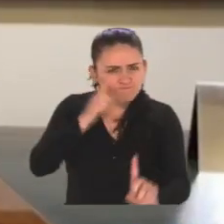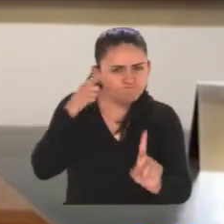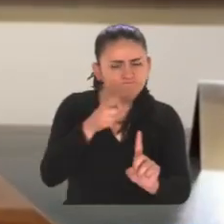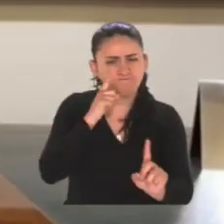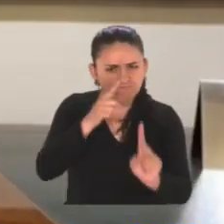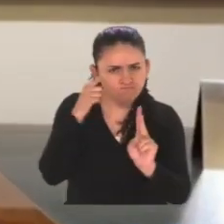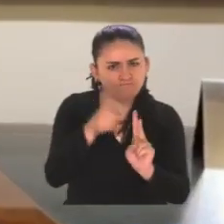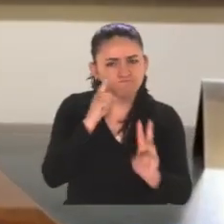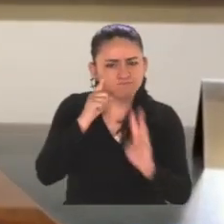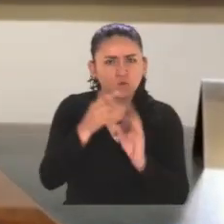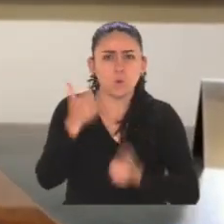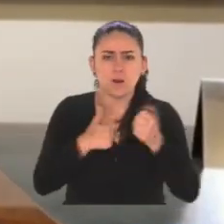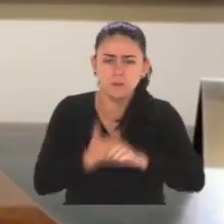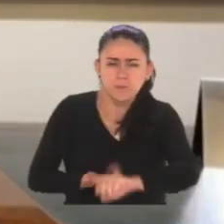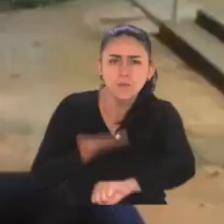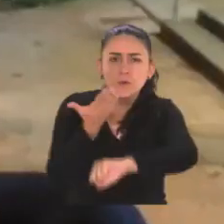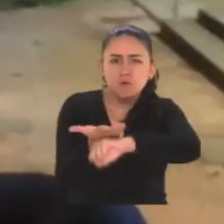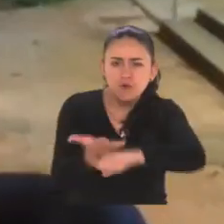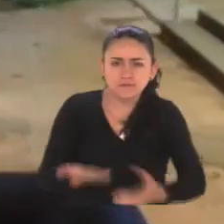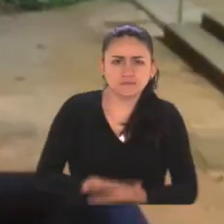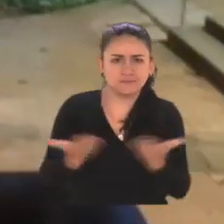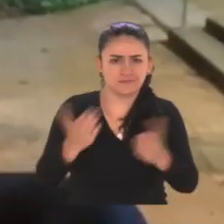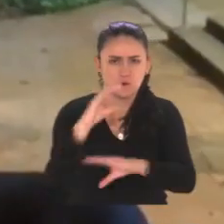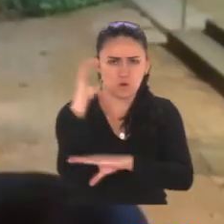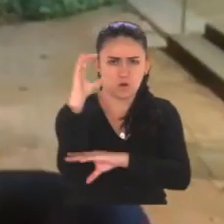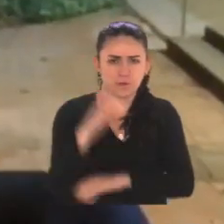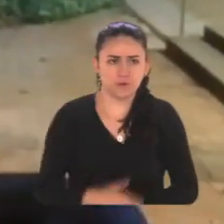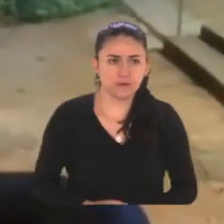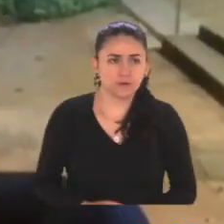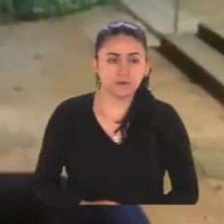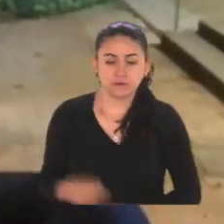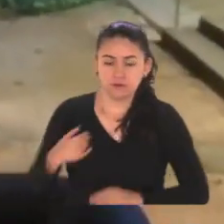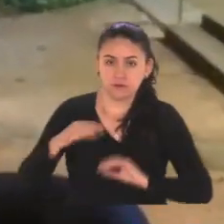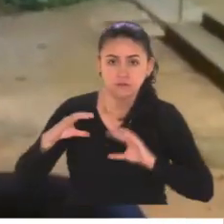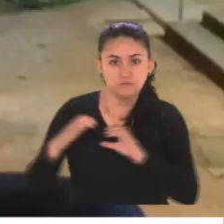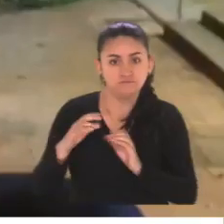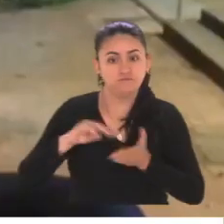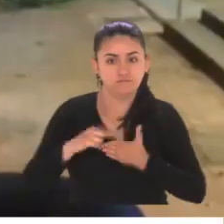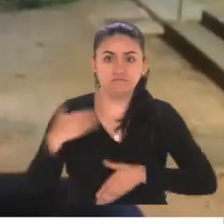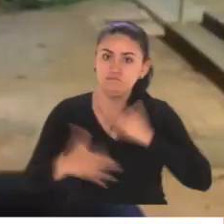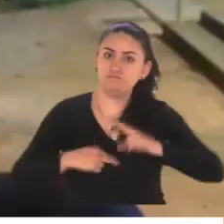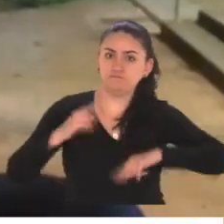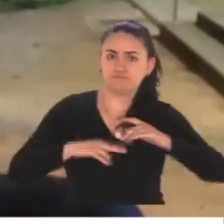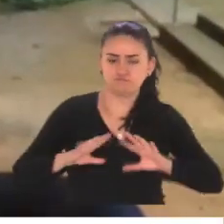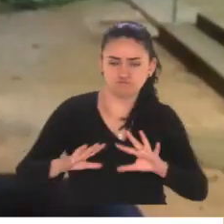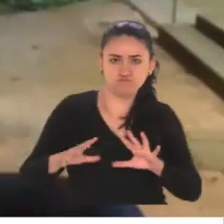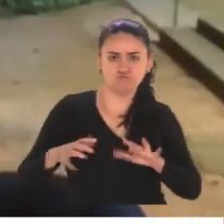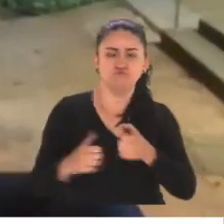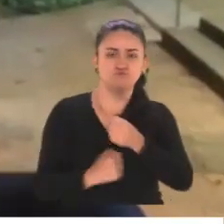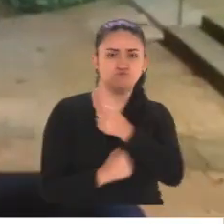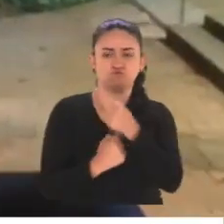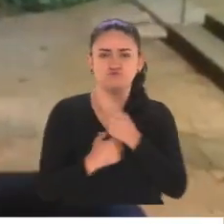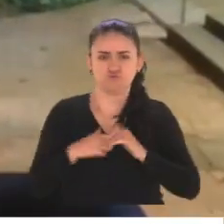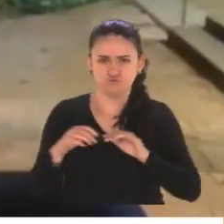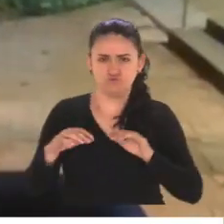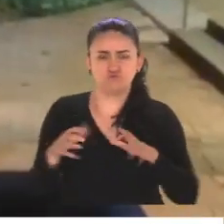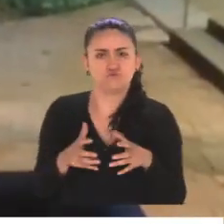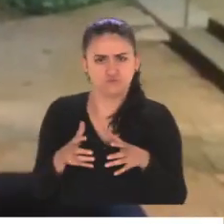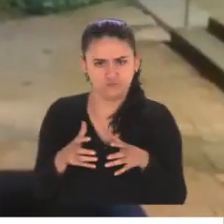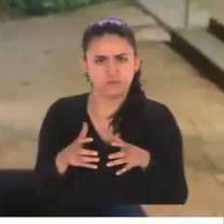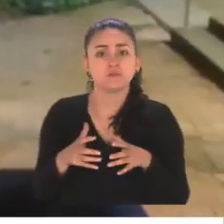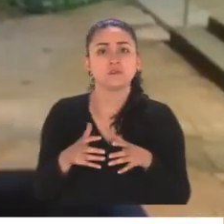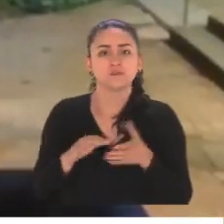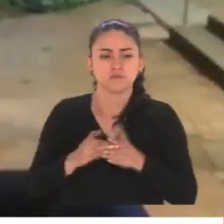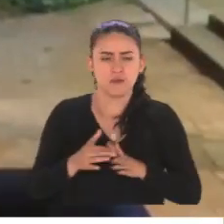es mi propuesta para los colombianos. Nuestra candidatura sigue creciendo y fortaleciéndose en el centro y le estamos ganando